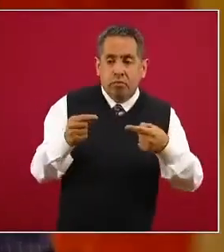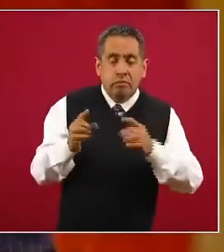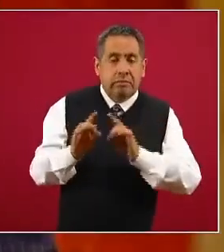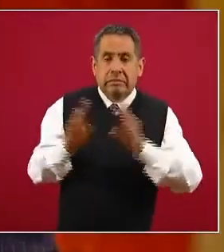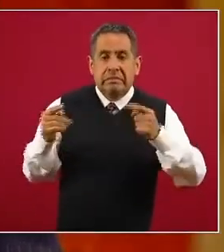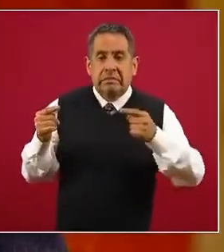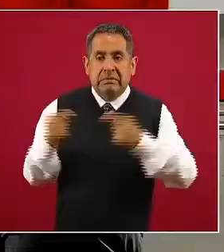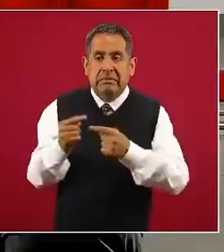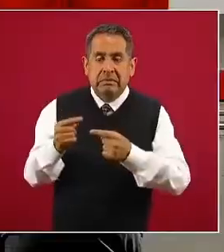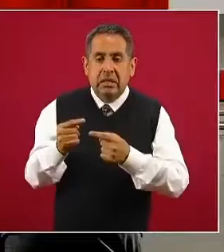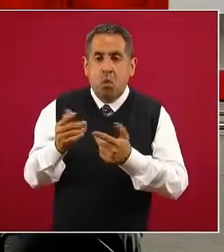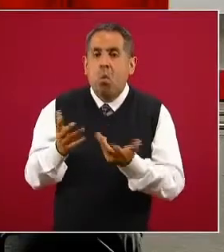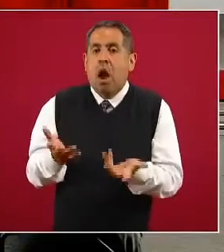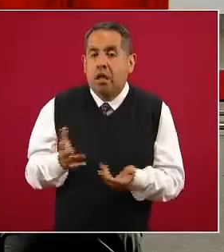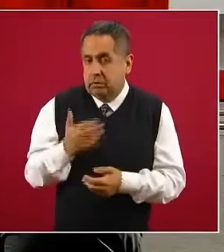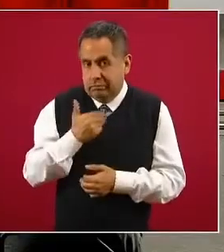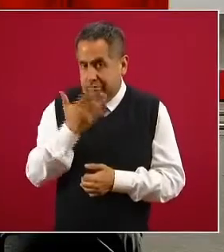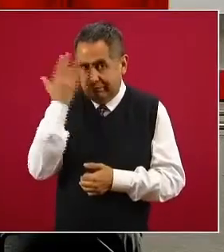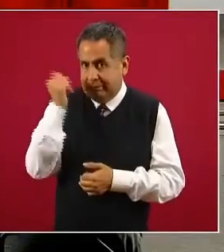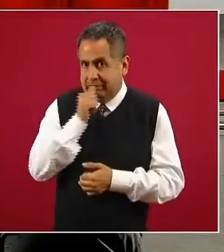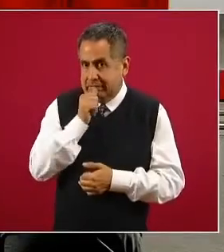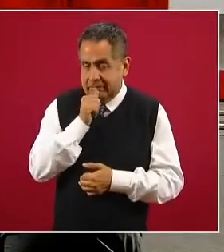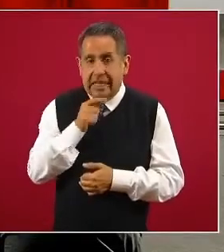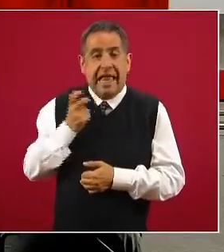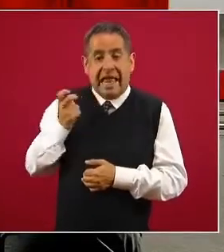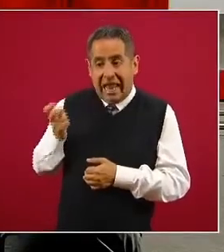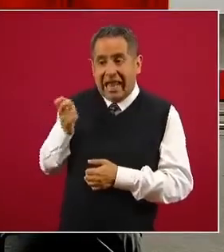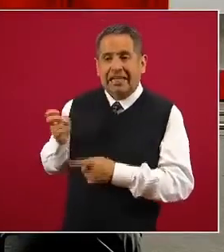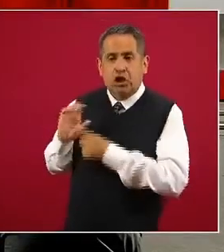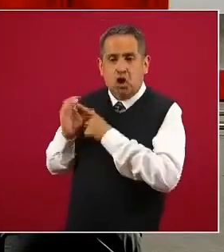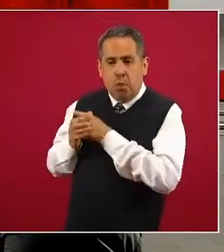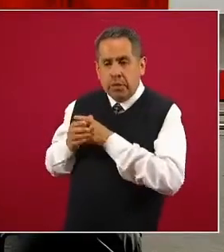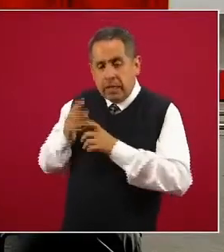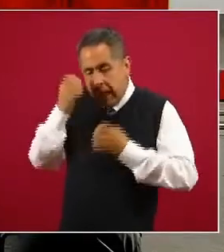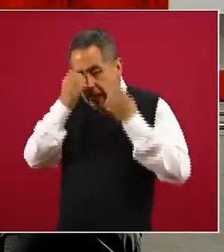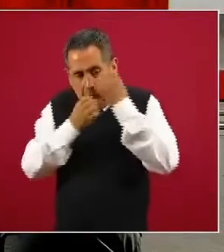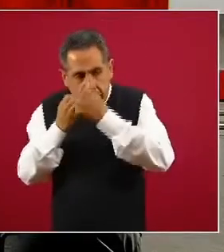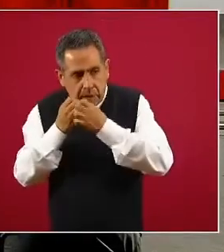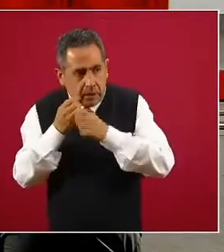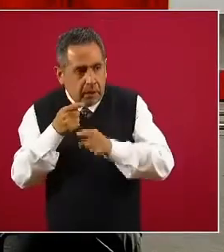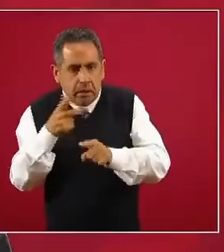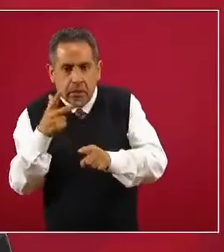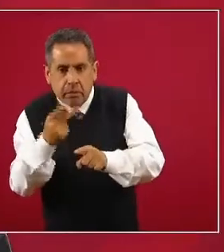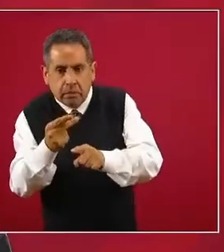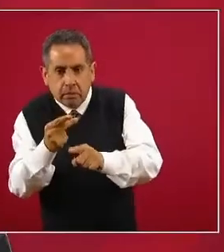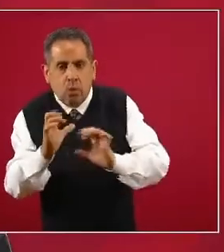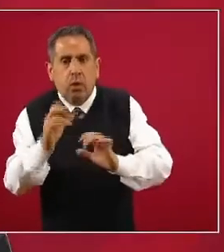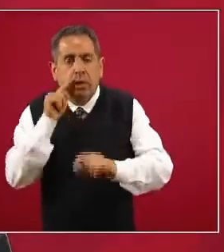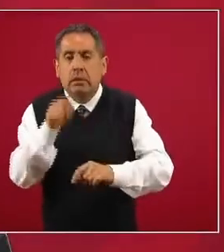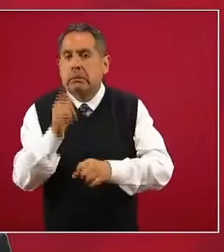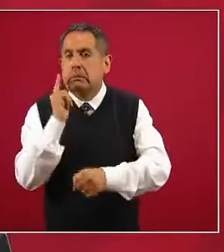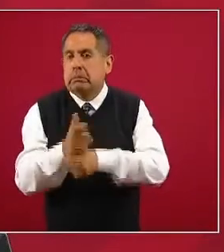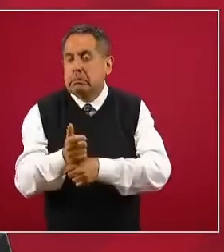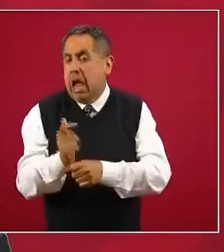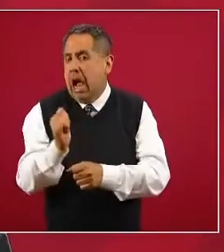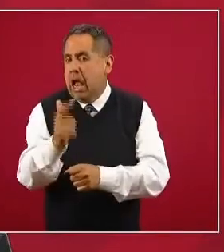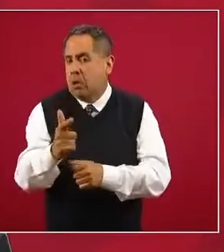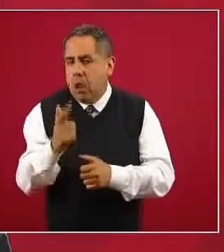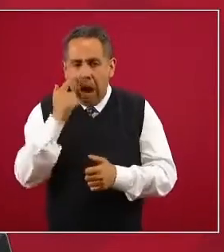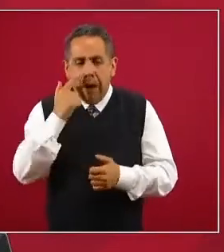sido. Esto es parte de la responsabilidad del Comité de Seguridad y Monitoreo de Datos,